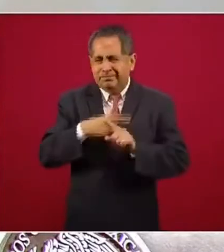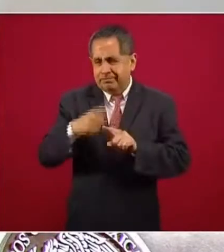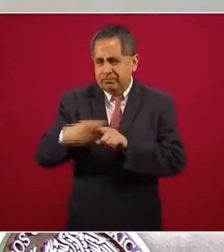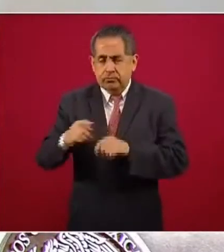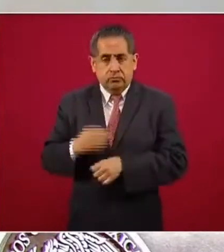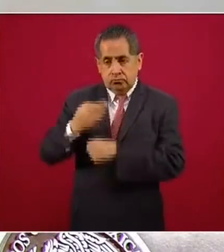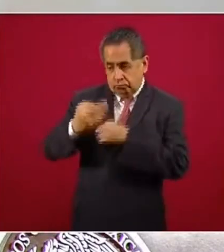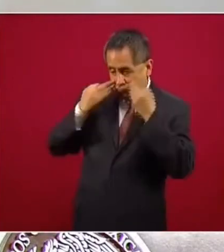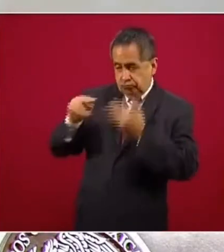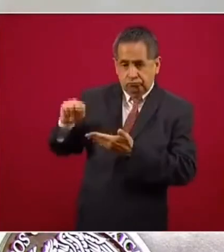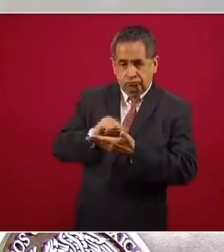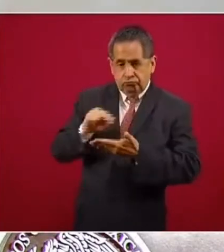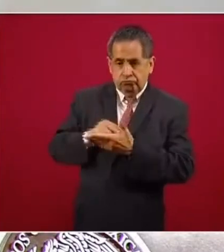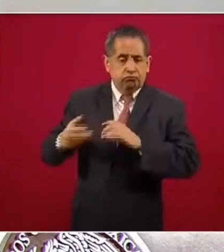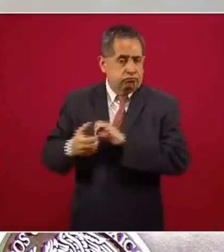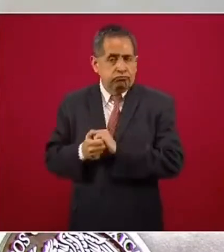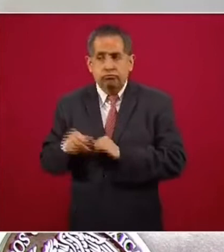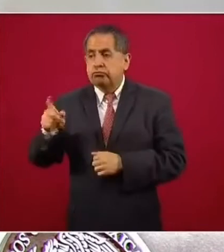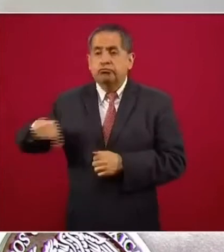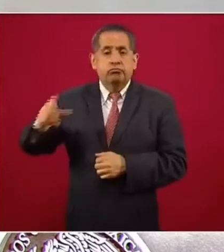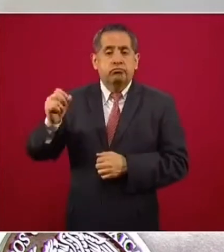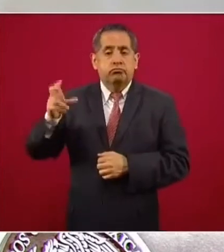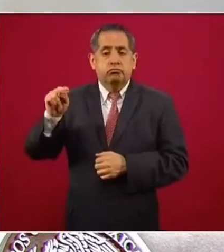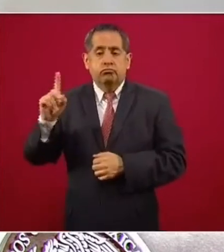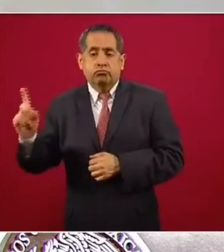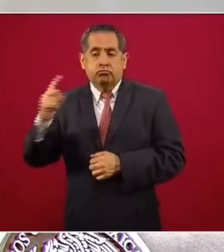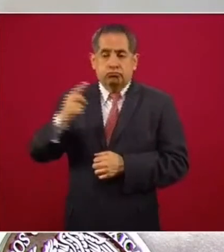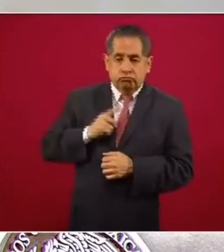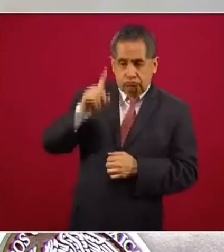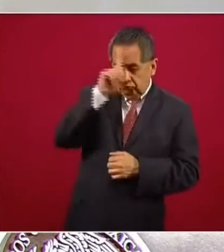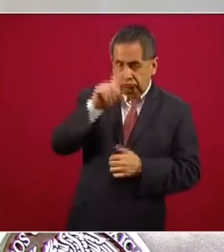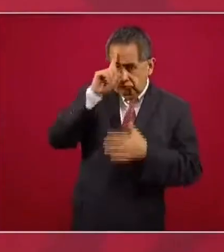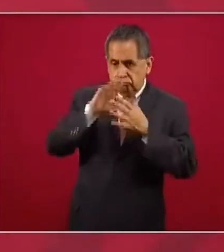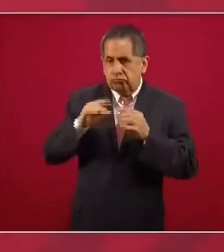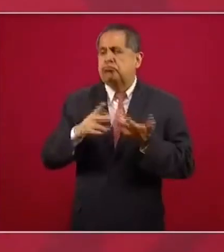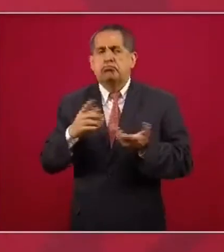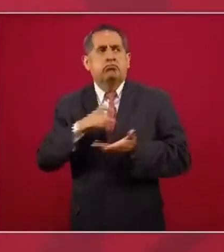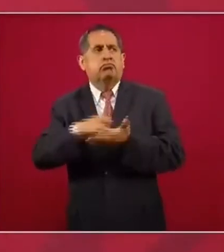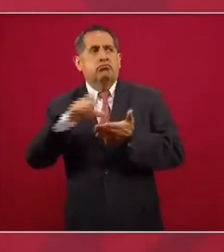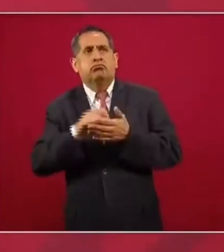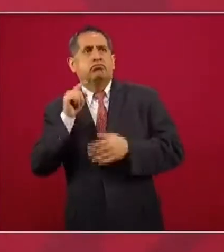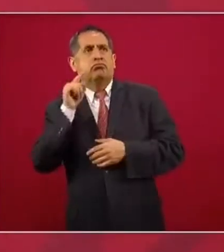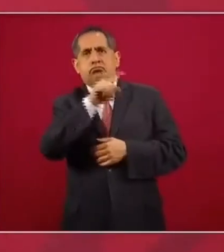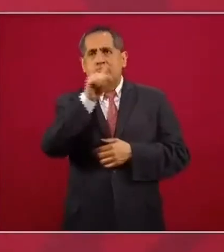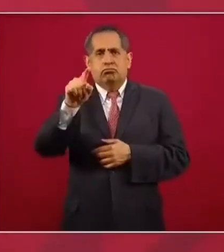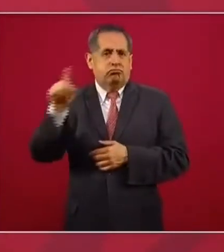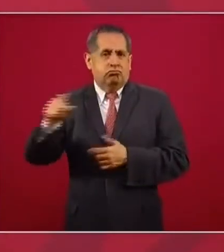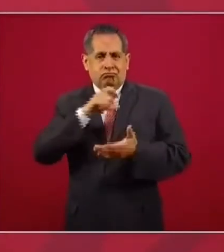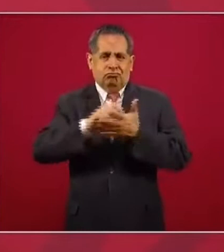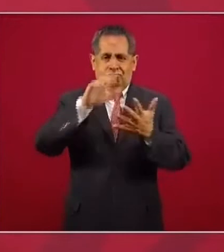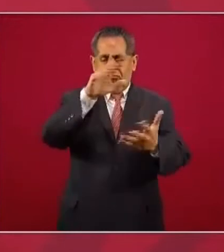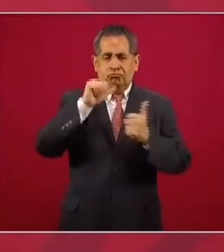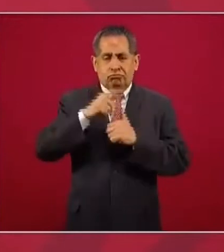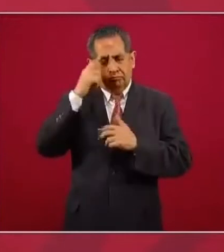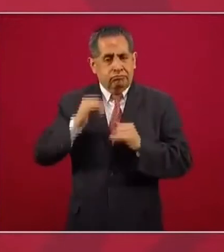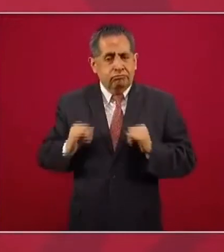objeto será brindar asistencia técnica en asesorar las licitaciones por parte de la UNOPS al Instituto